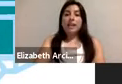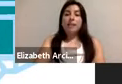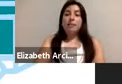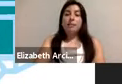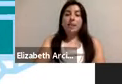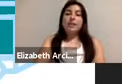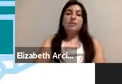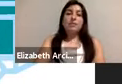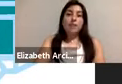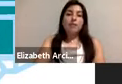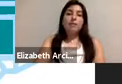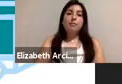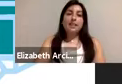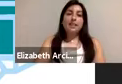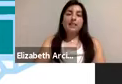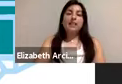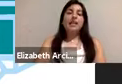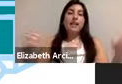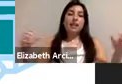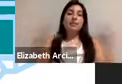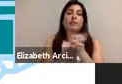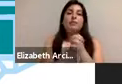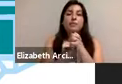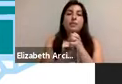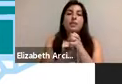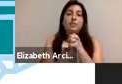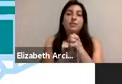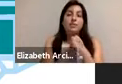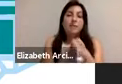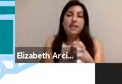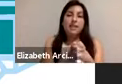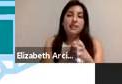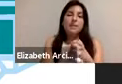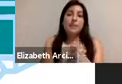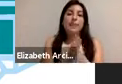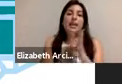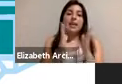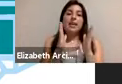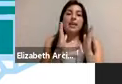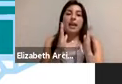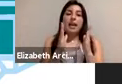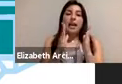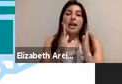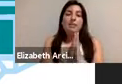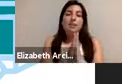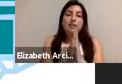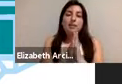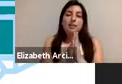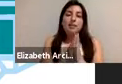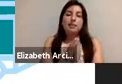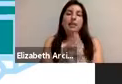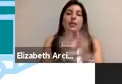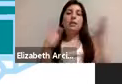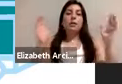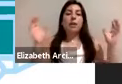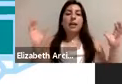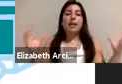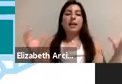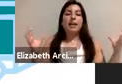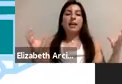porque le puede dar un ángulo al paciente en el que él logre fusionar sus dos imágenes. En mi experiencia